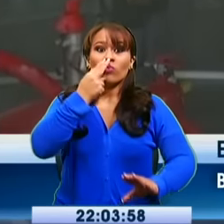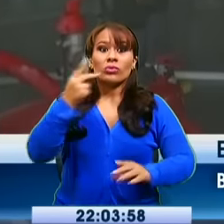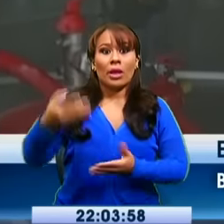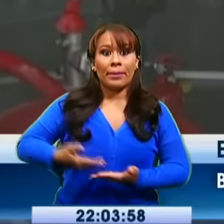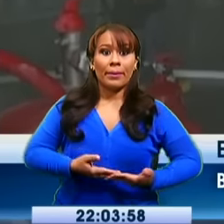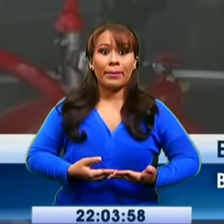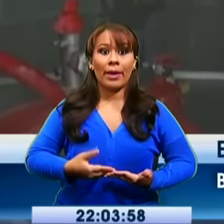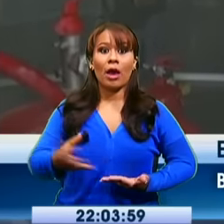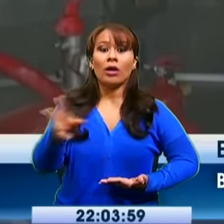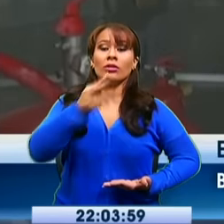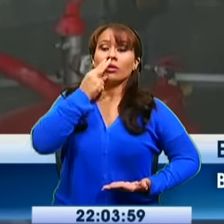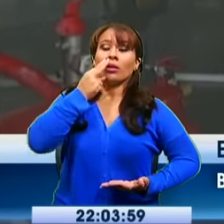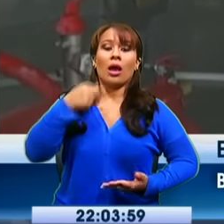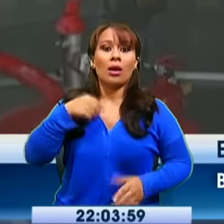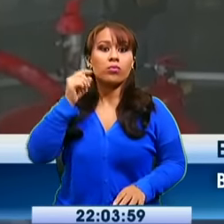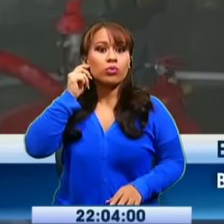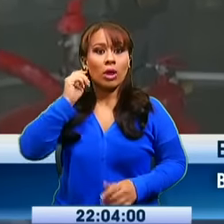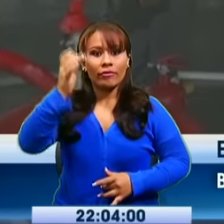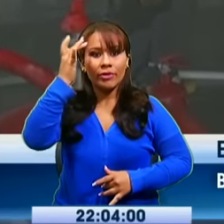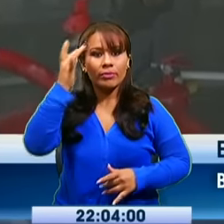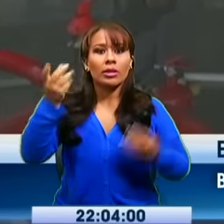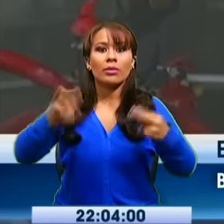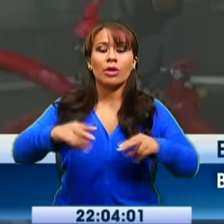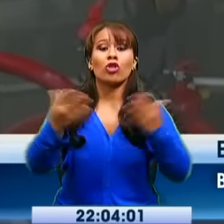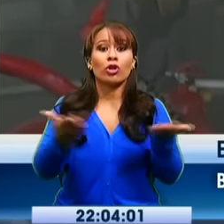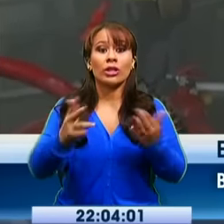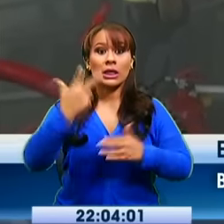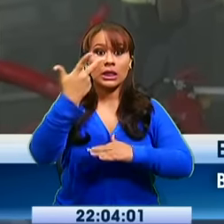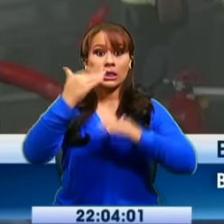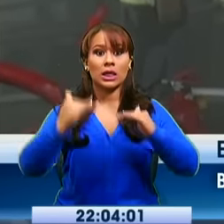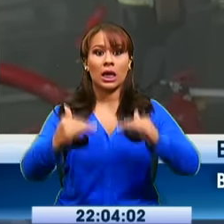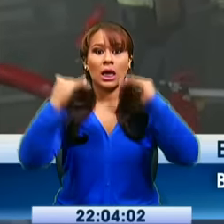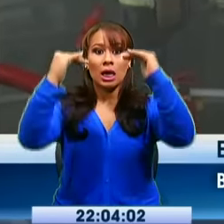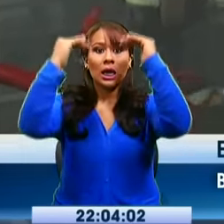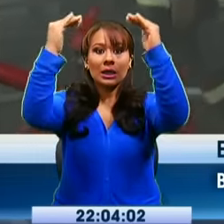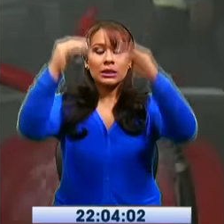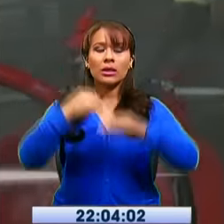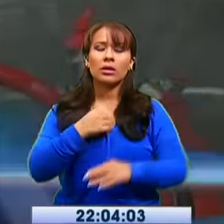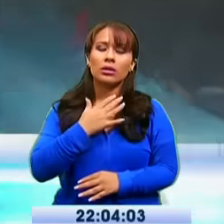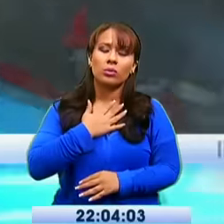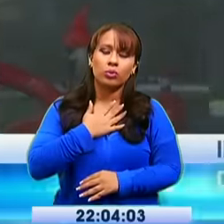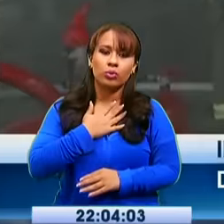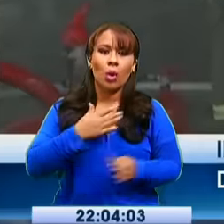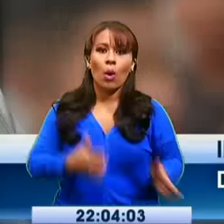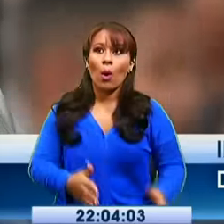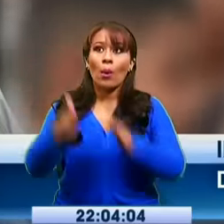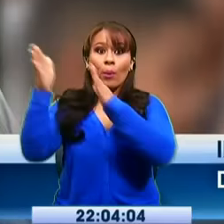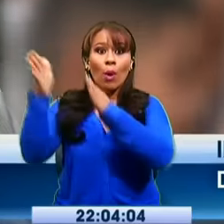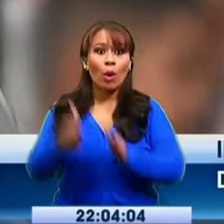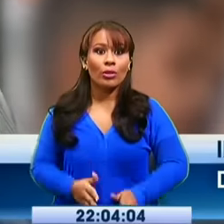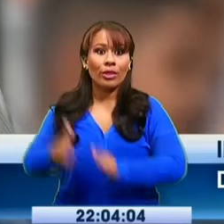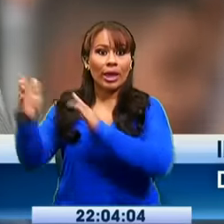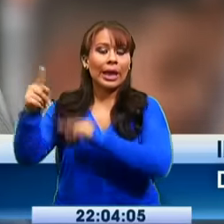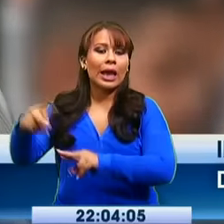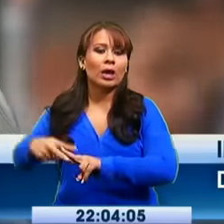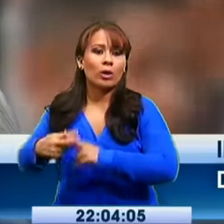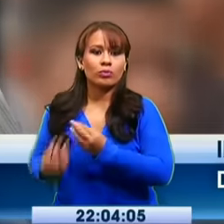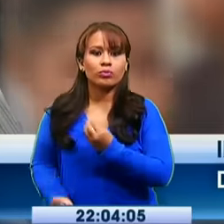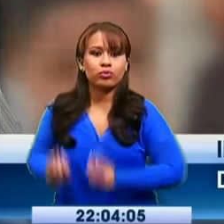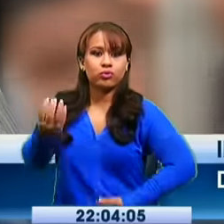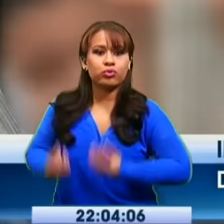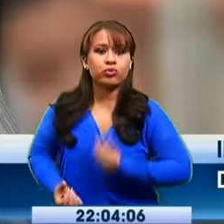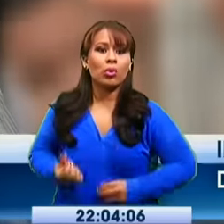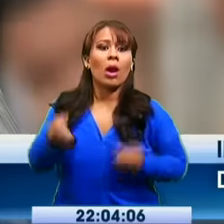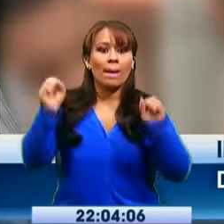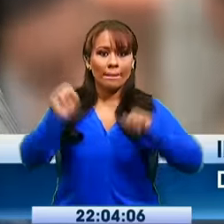una bodega del Tercer nivel del nosocomio lo que se inició desde desde el primer minuto